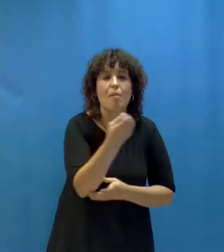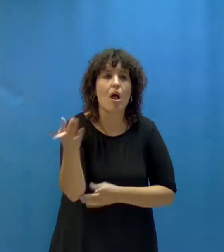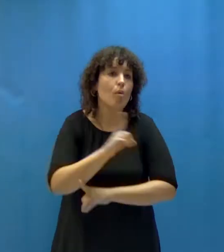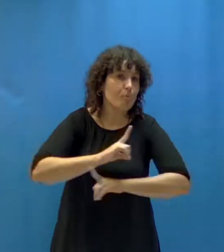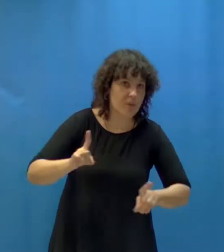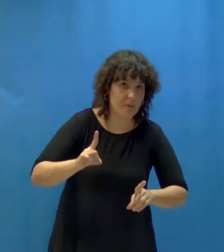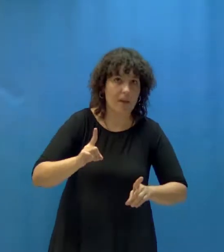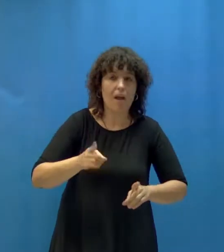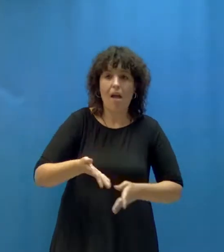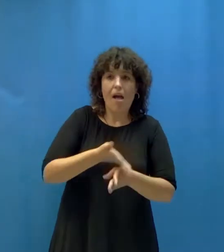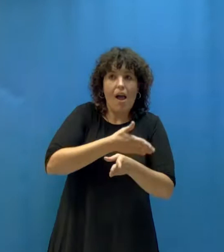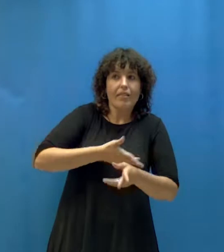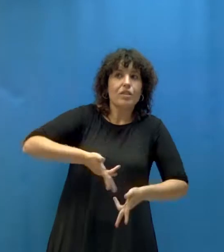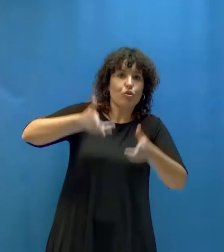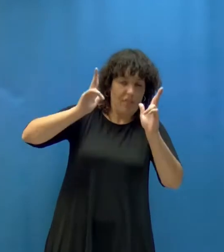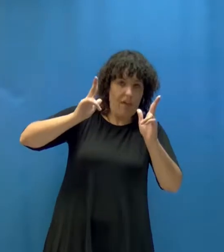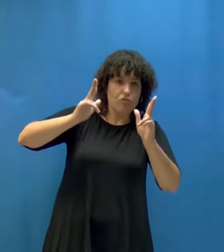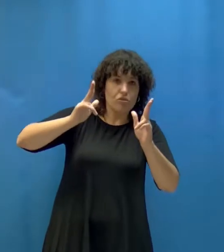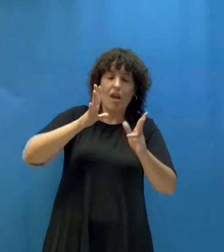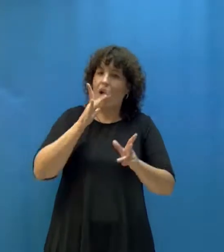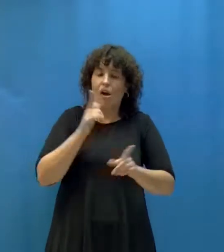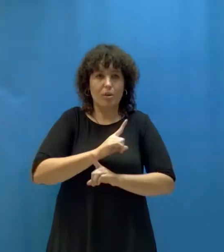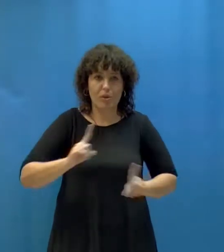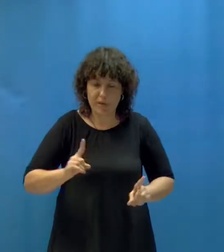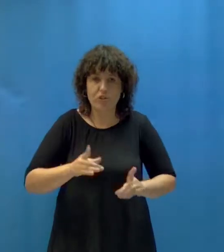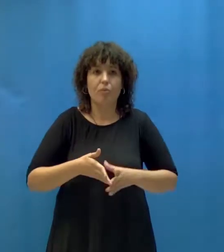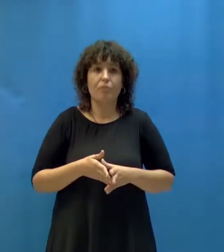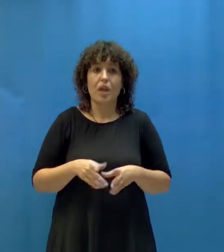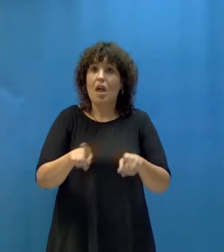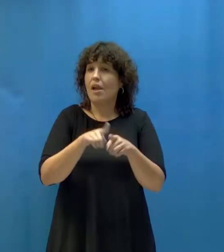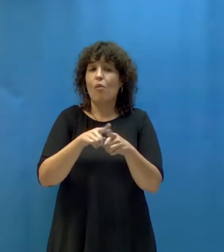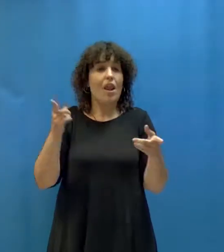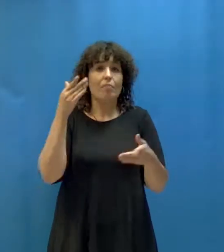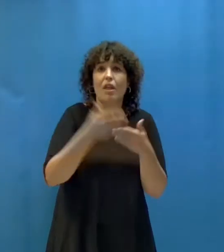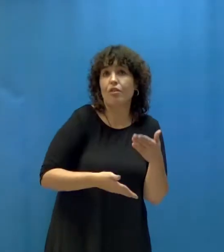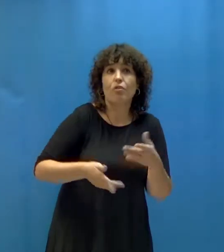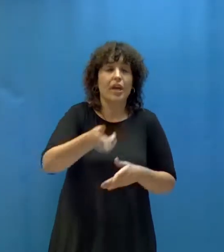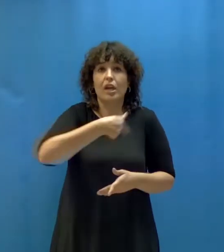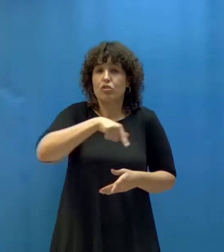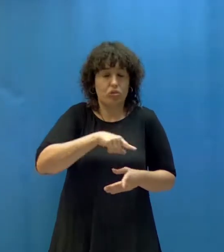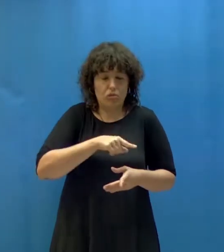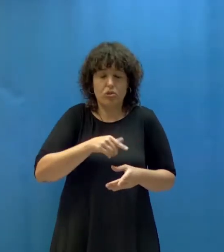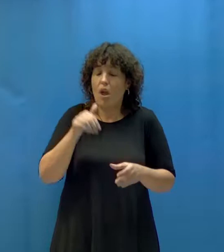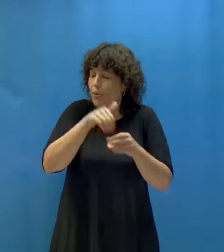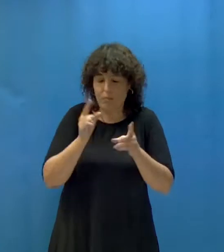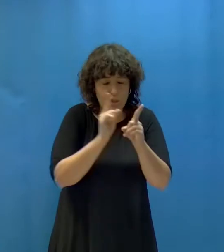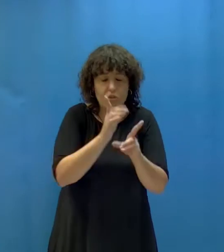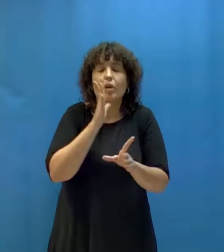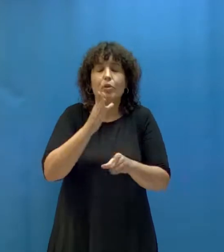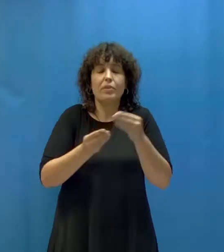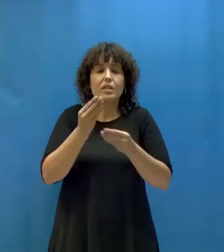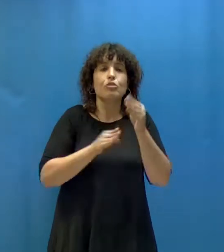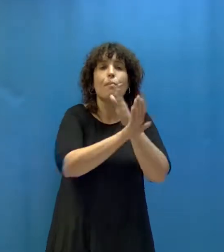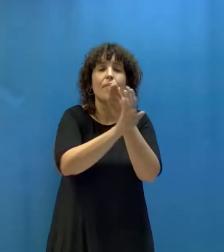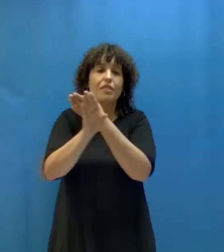sí autorizados y autorizables. Una traba y una limitación, consideramos, por eso nuestro voto en contra, a los vecinos que necesitan que sus